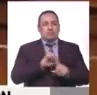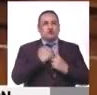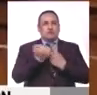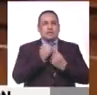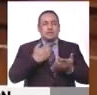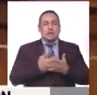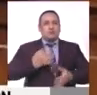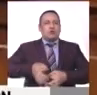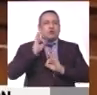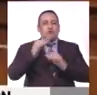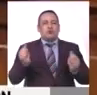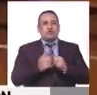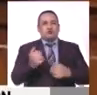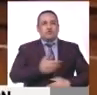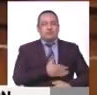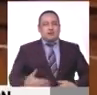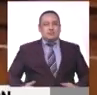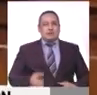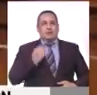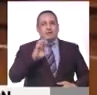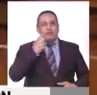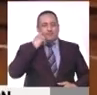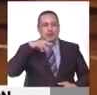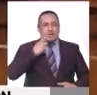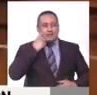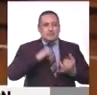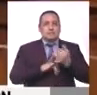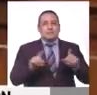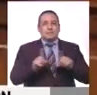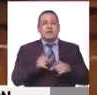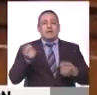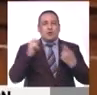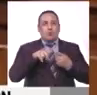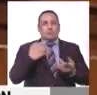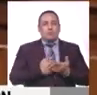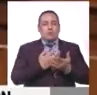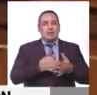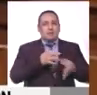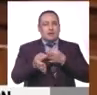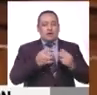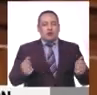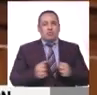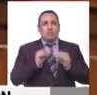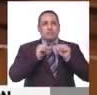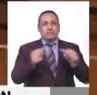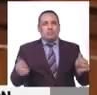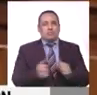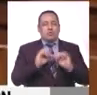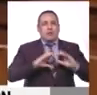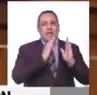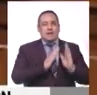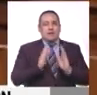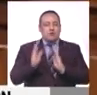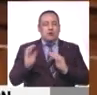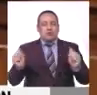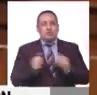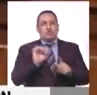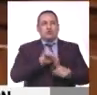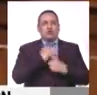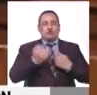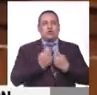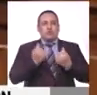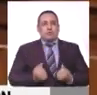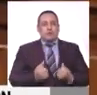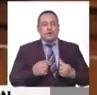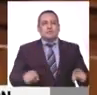fue sustentada por su presidenta Francis Paredes. A fin de preservar la vigencia de la clasificación